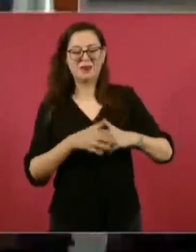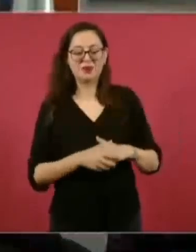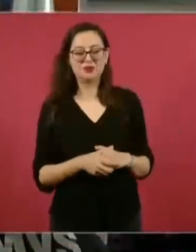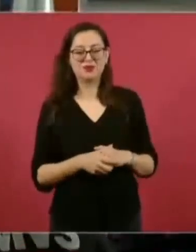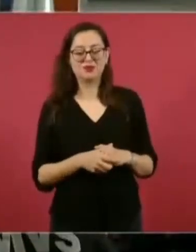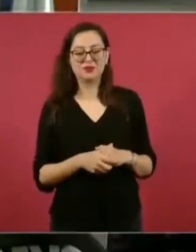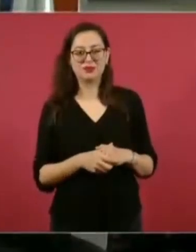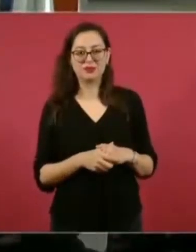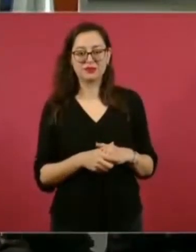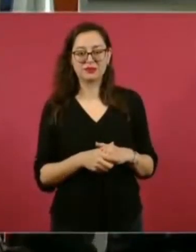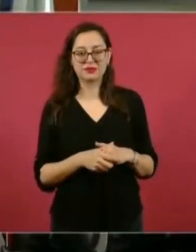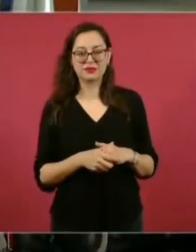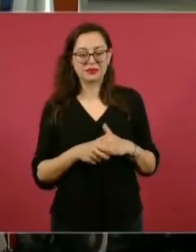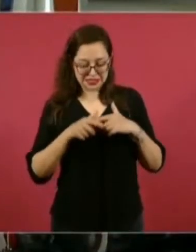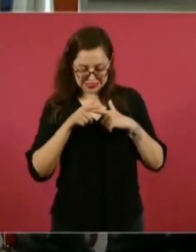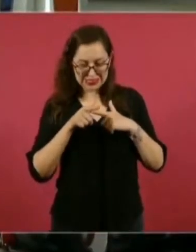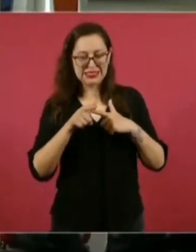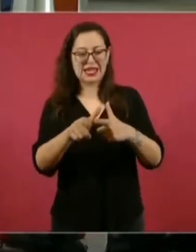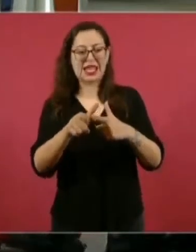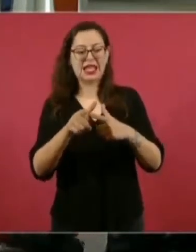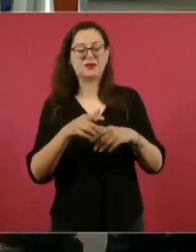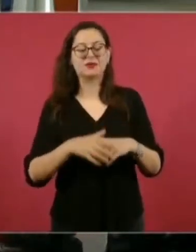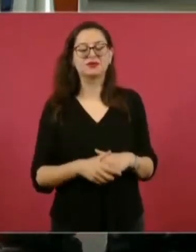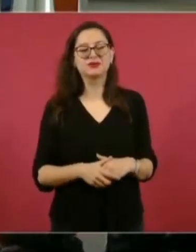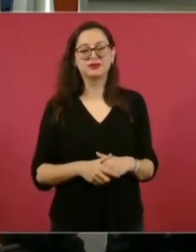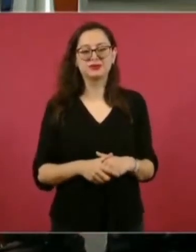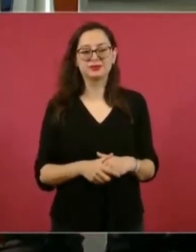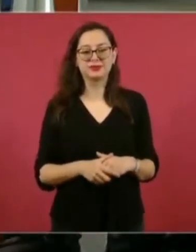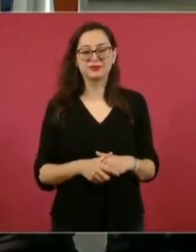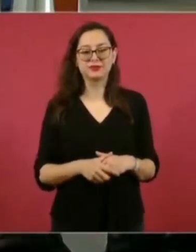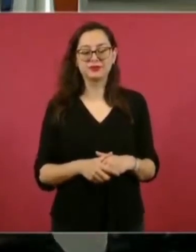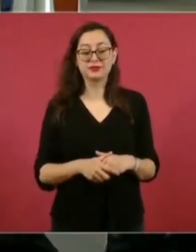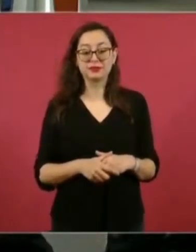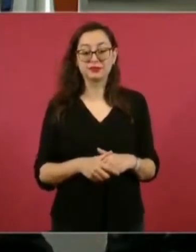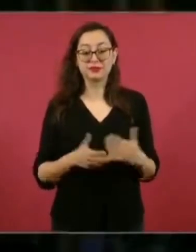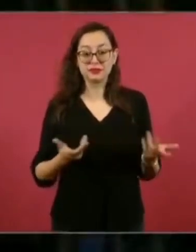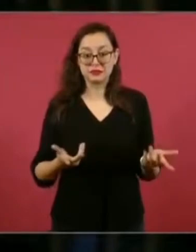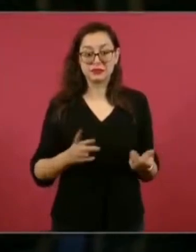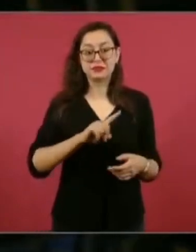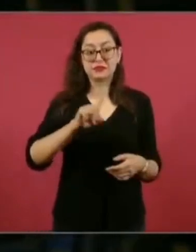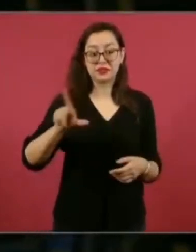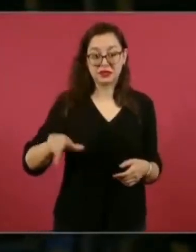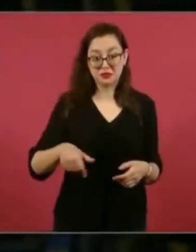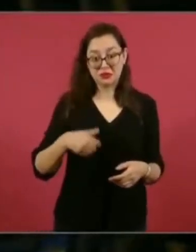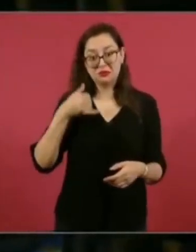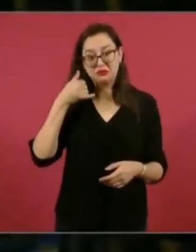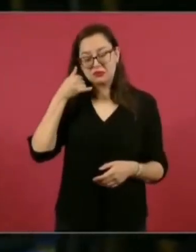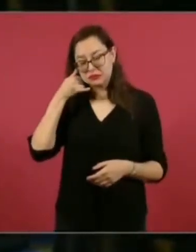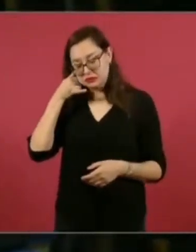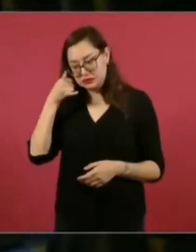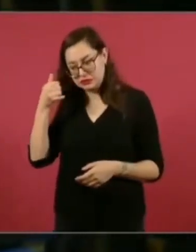Ya vamos a continuar con la entrevista. Él no sabía de qué se trataba.